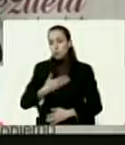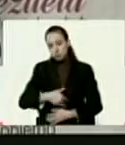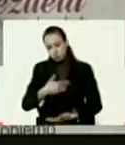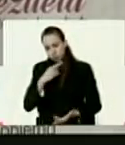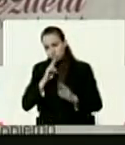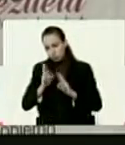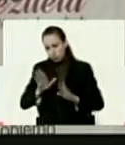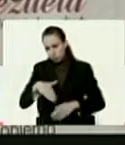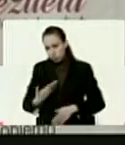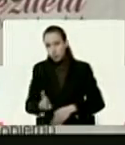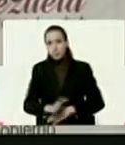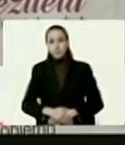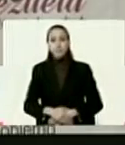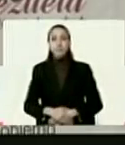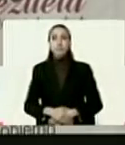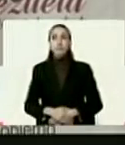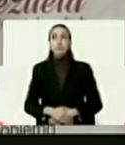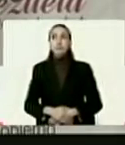dispuesto.